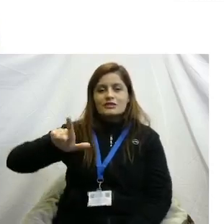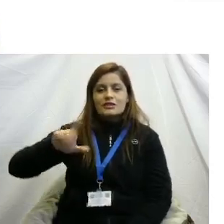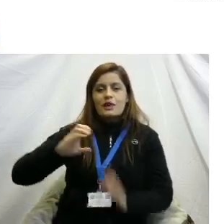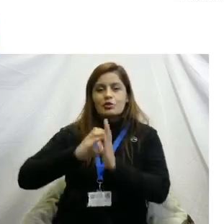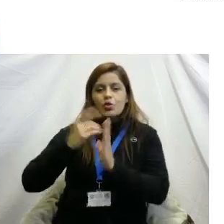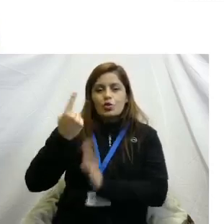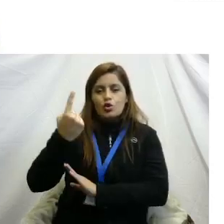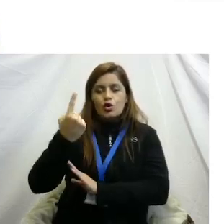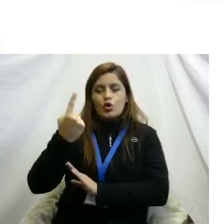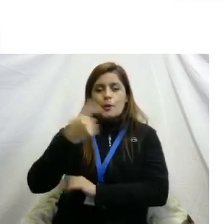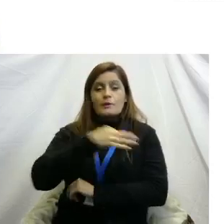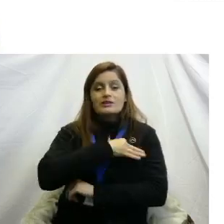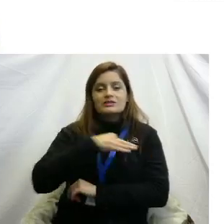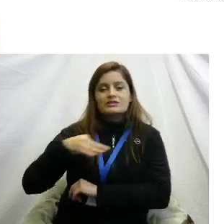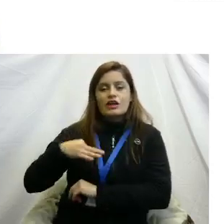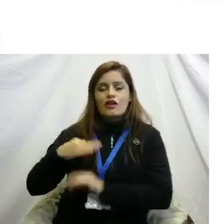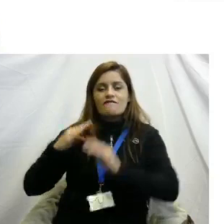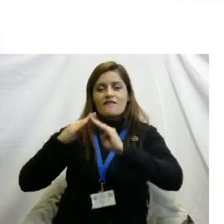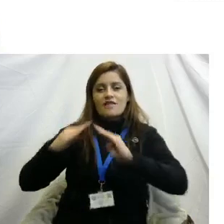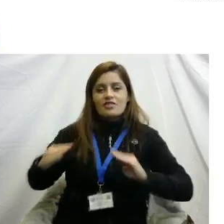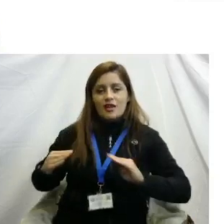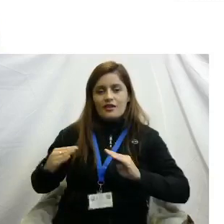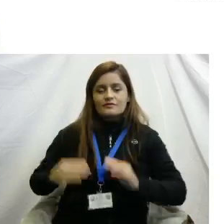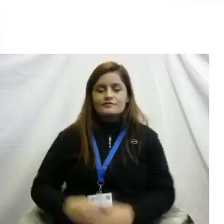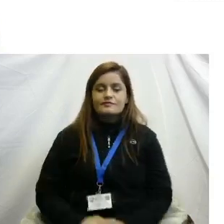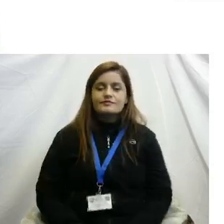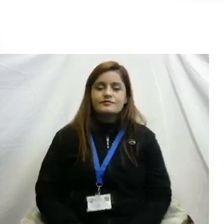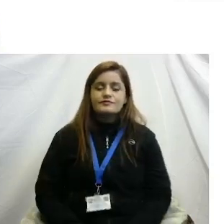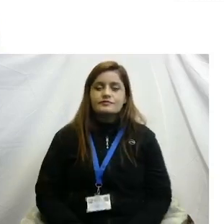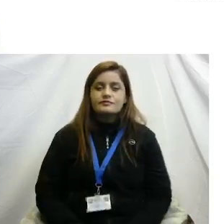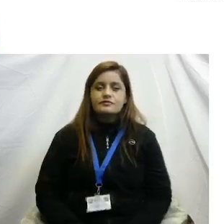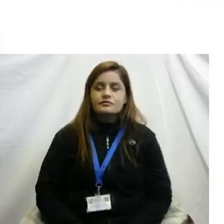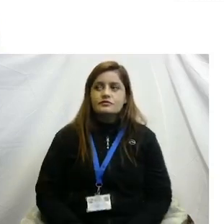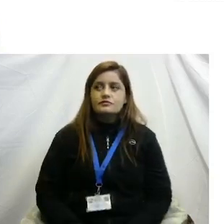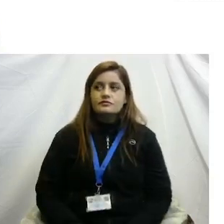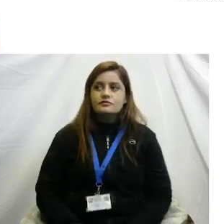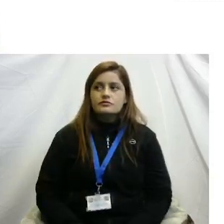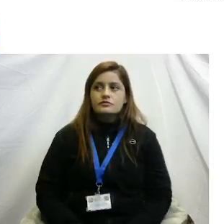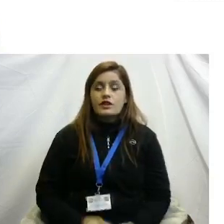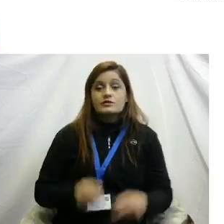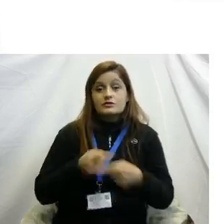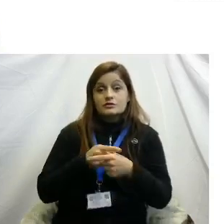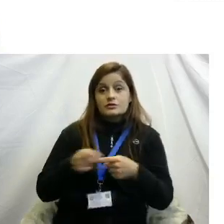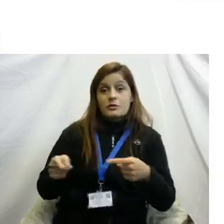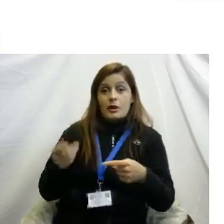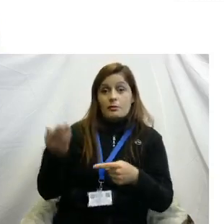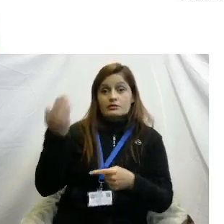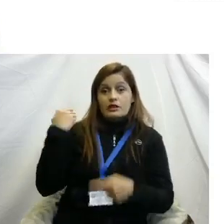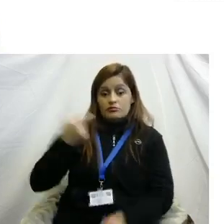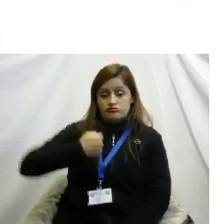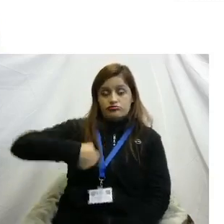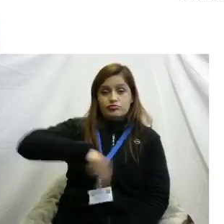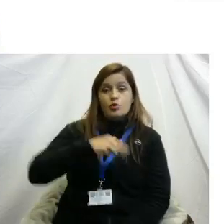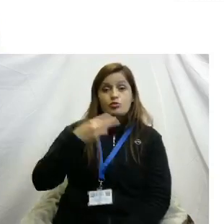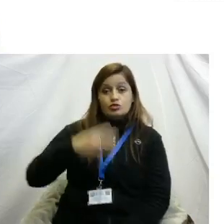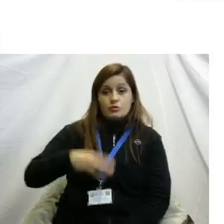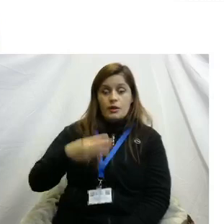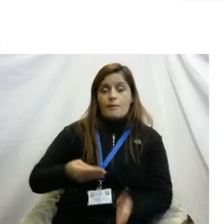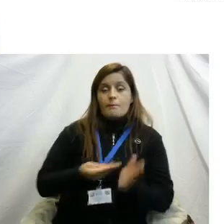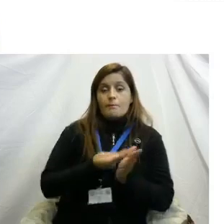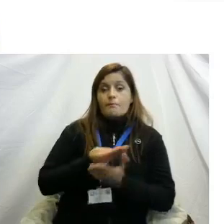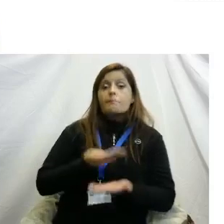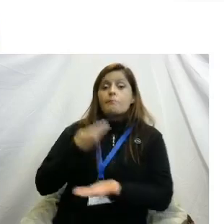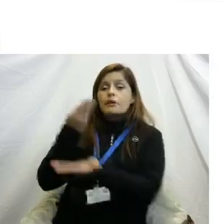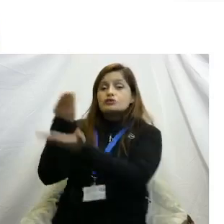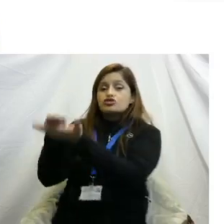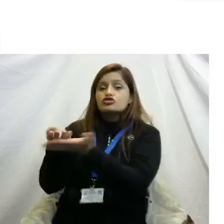1 del Ministerio de Vivienda y Urbanismo. A propósito, bueno, de hecho, la semana pasada como municipio presentamos nuestro proyecto que fue aprobado